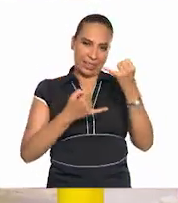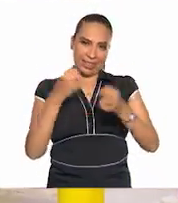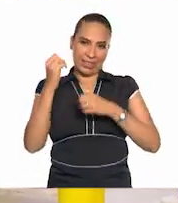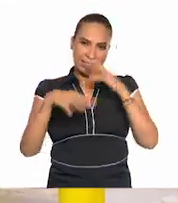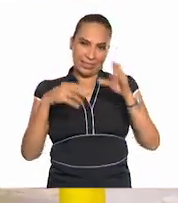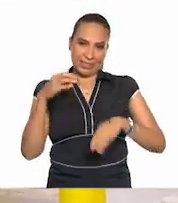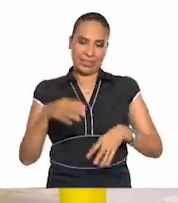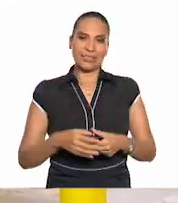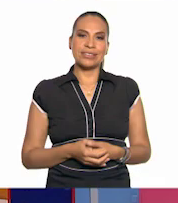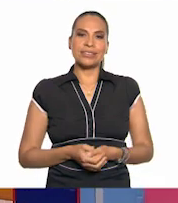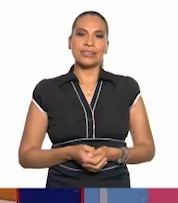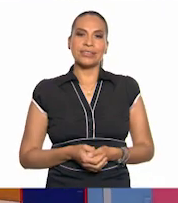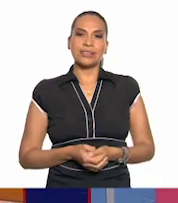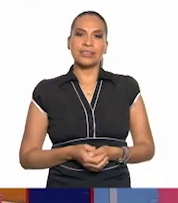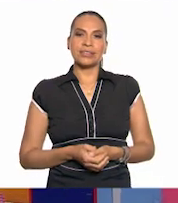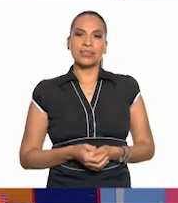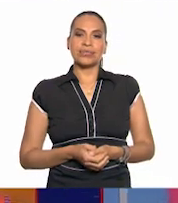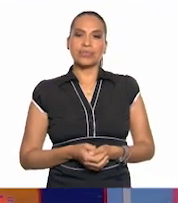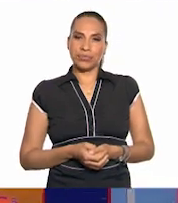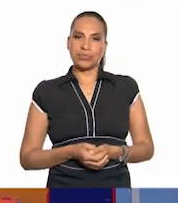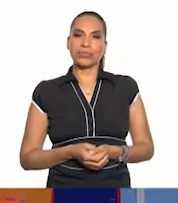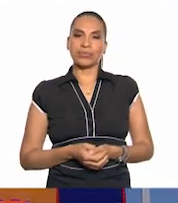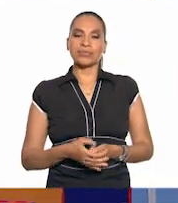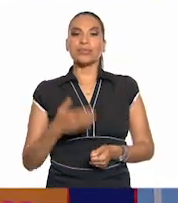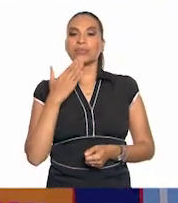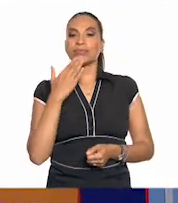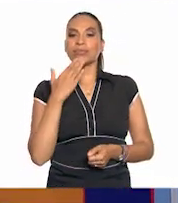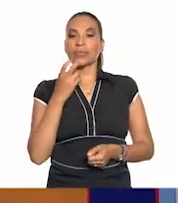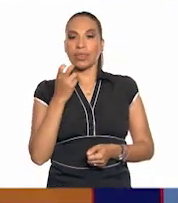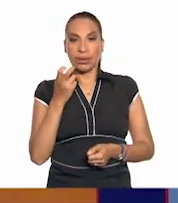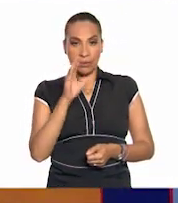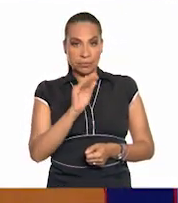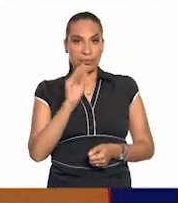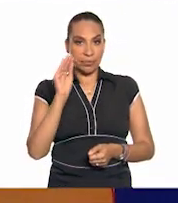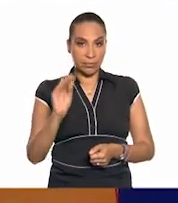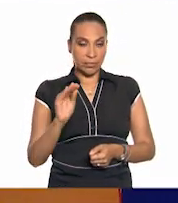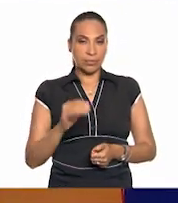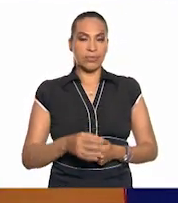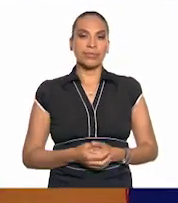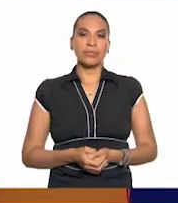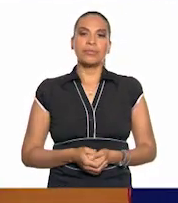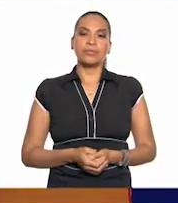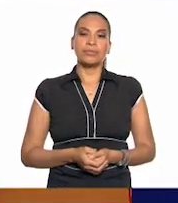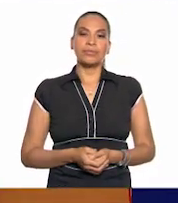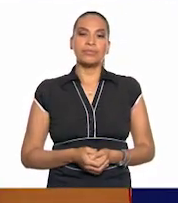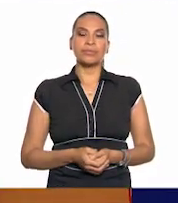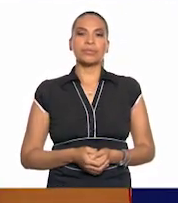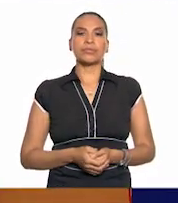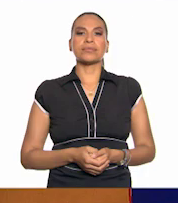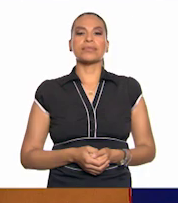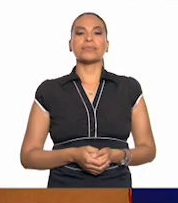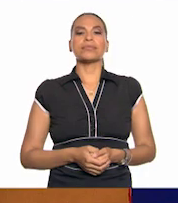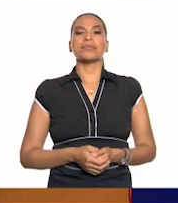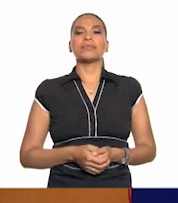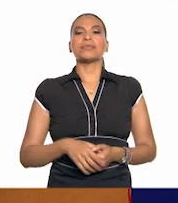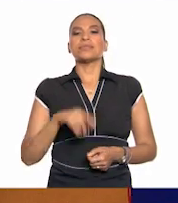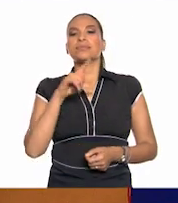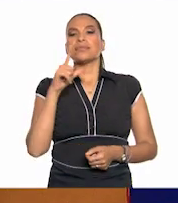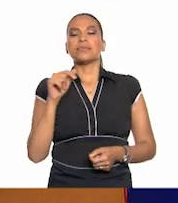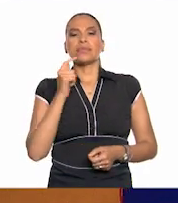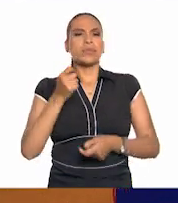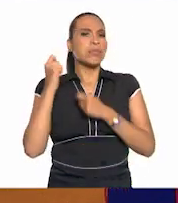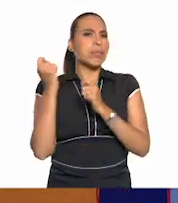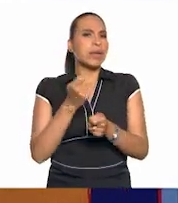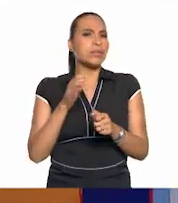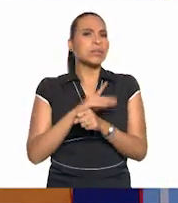juguetes. Ok, entonces es esta, ¿verdad? Exacto. ¿Por qué no iría después se rompen con un palo,